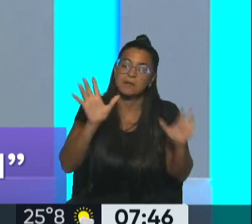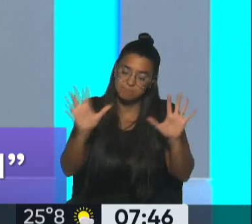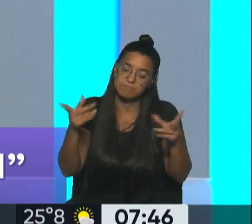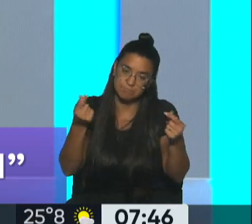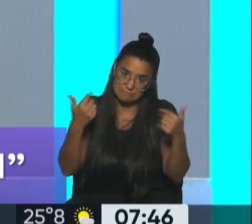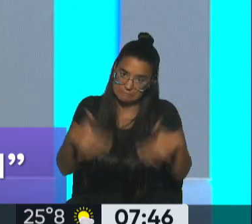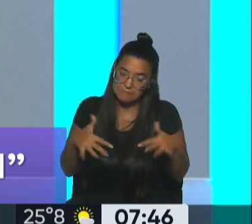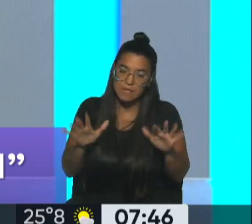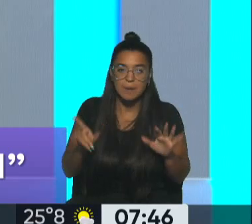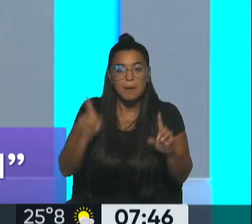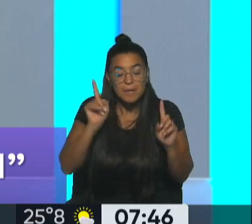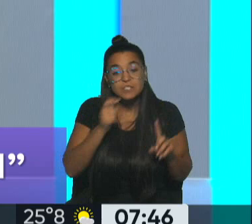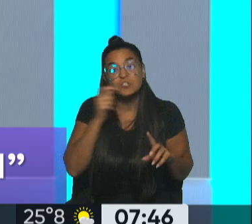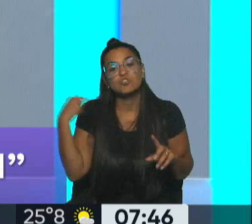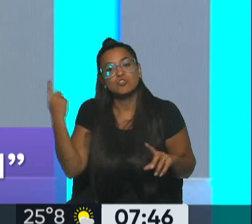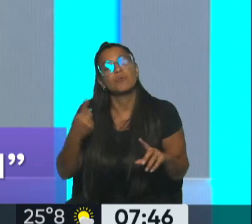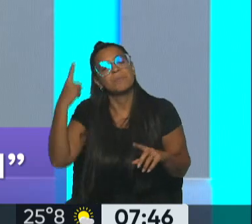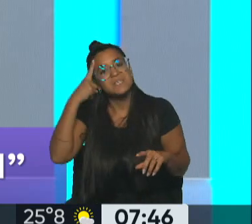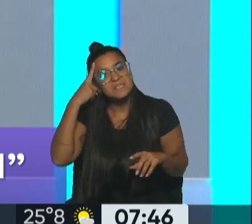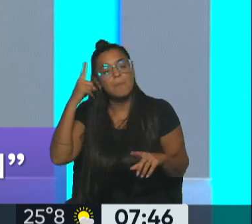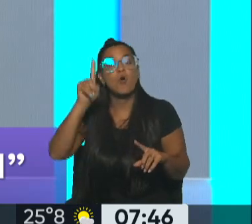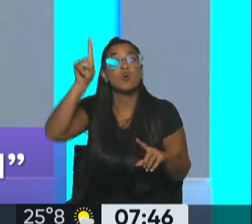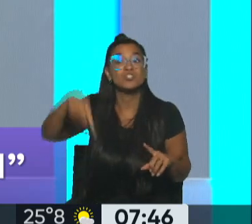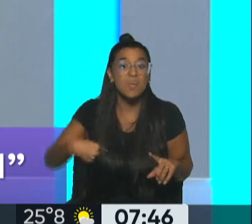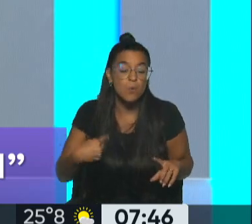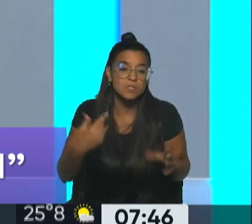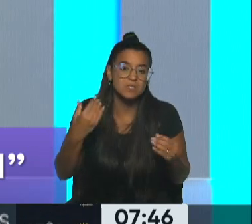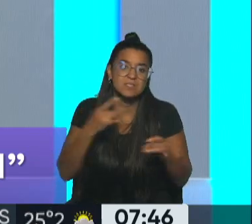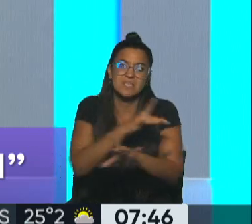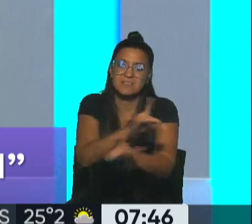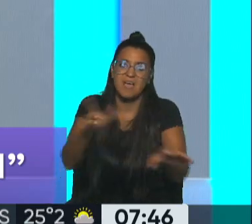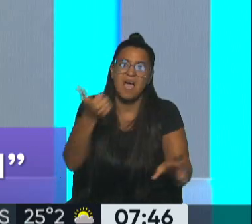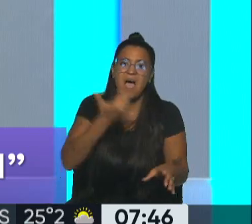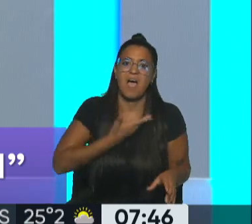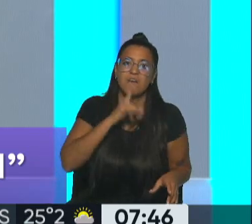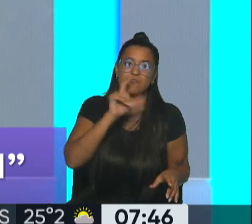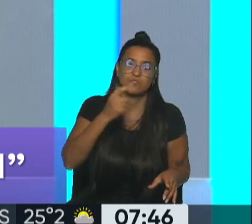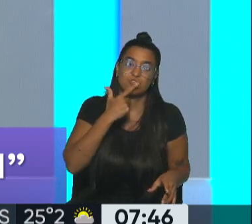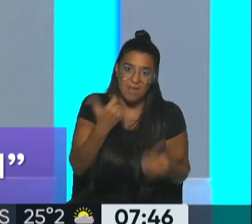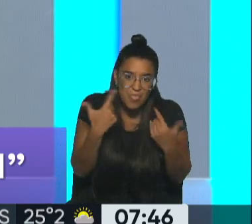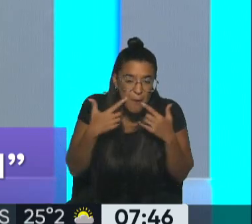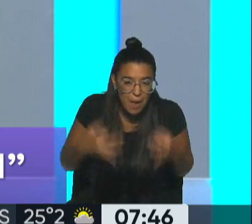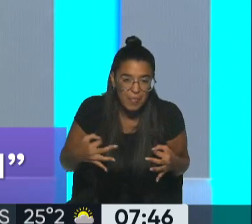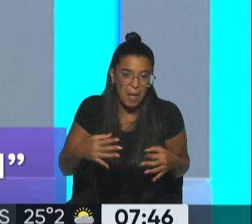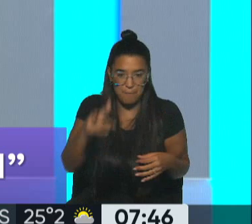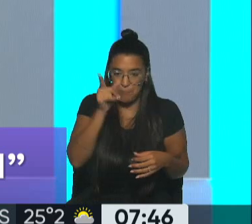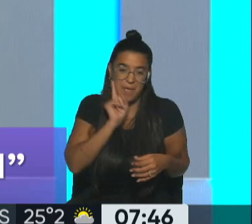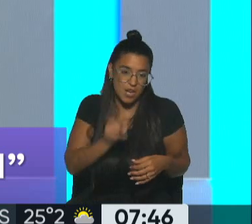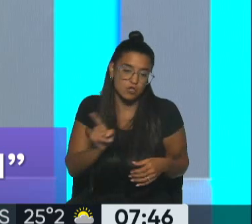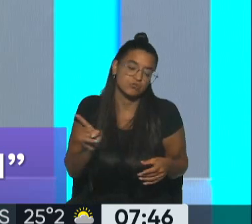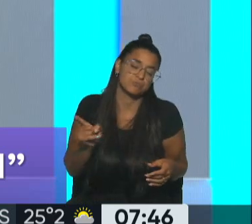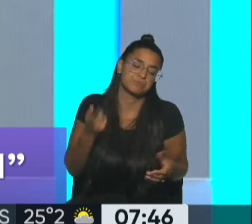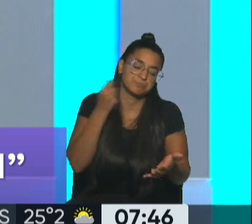número sin embargo si pensamos en las consecuencias que puede traer un brote de aftosa que es un real peligro es algo